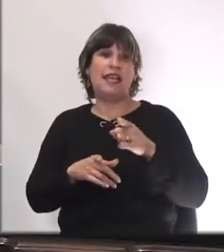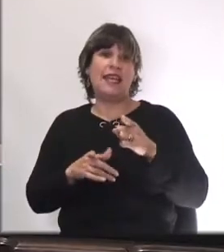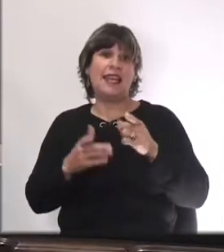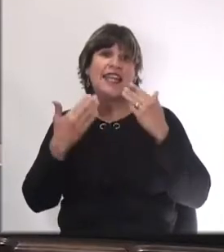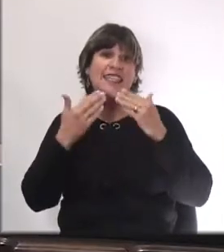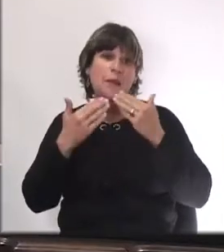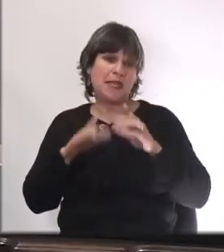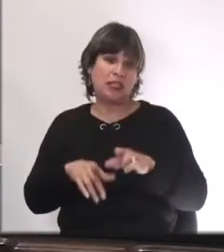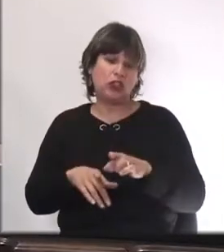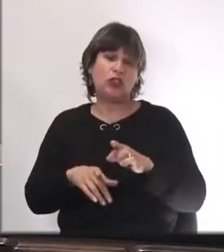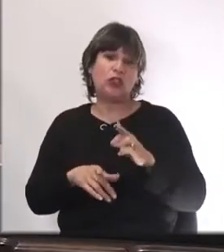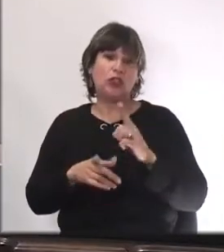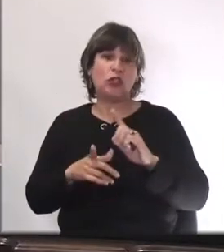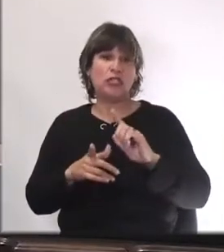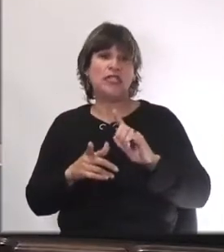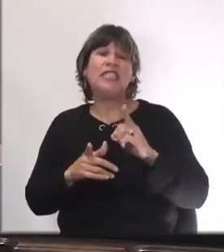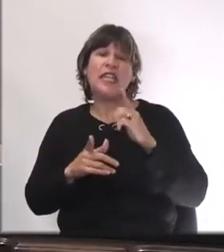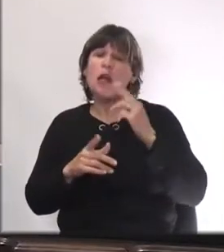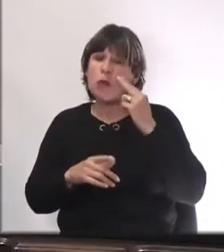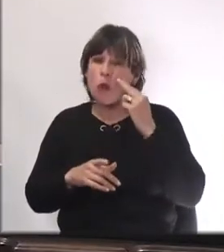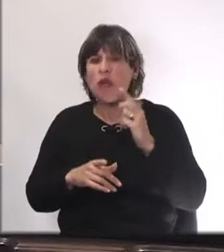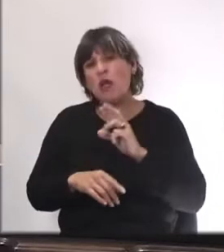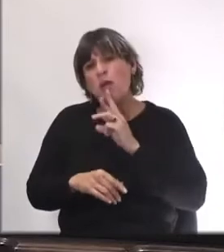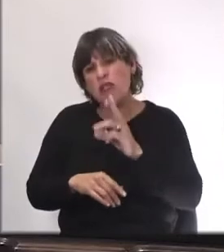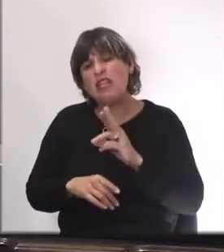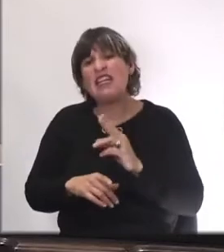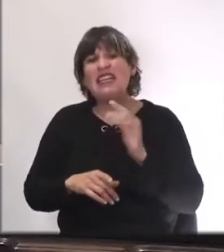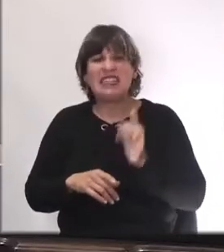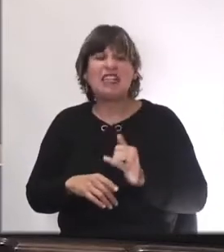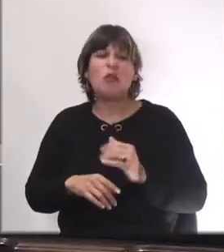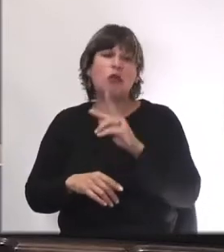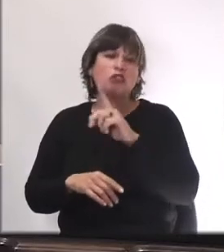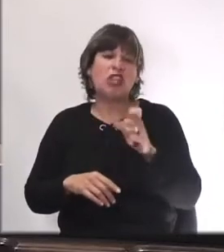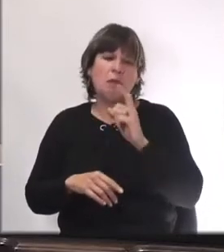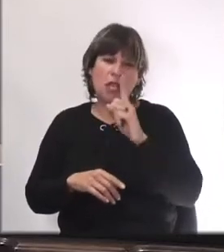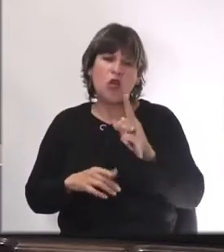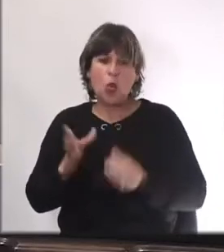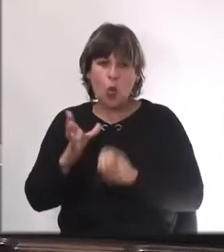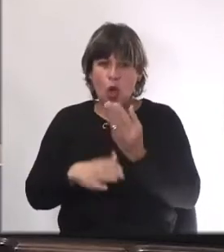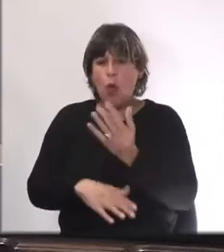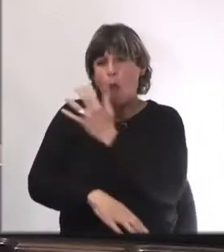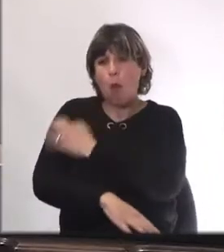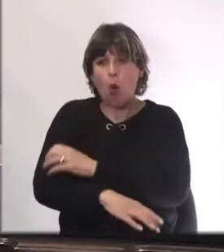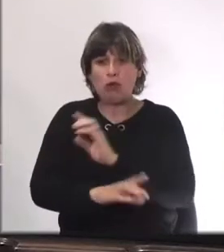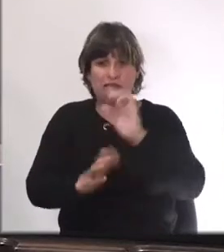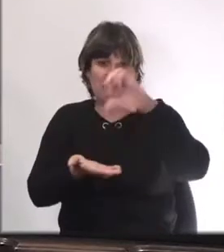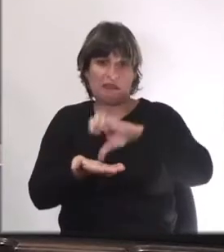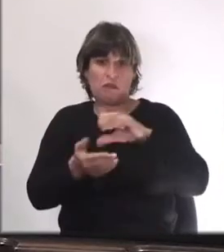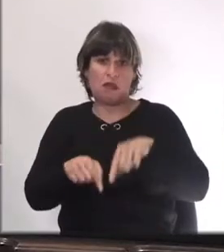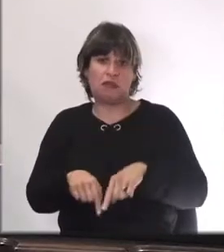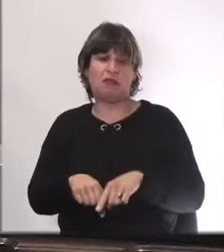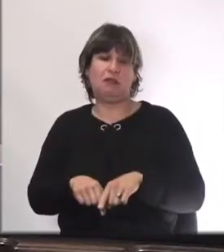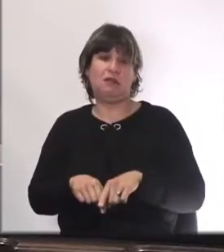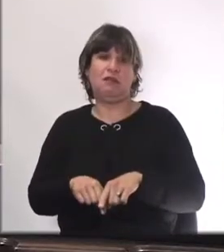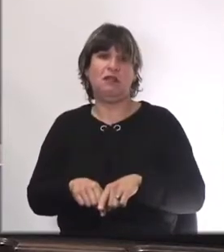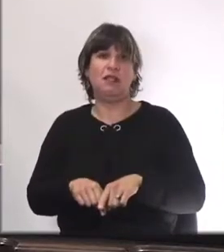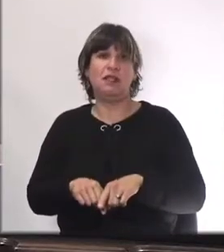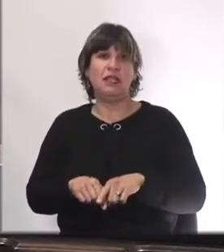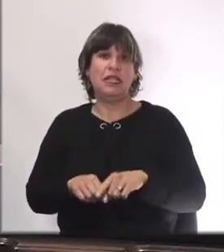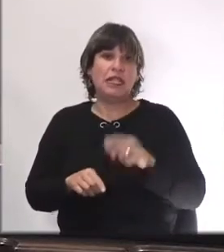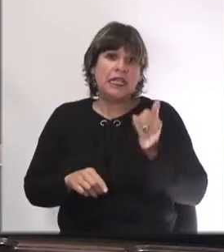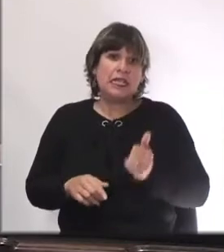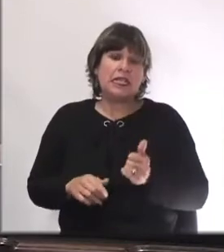Y el problema justamente son los resultados. Tenemos 100.000 nuevos pobres en este país. Y